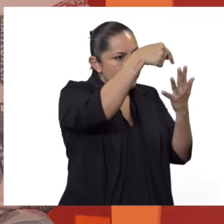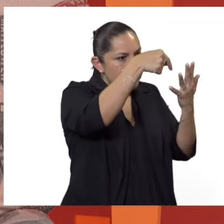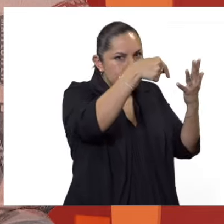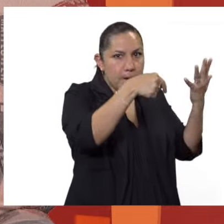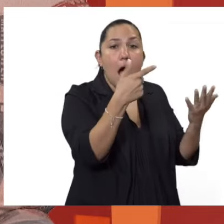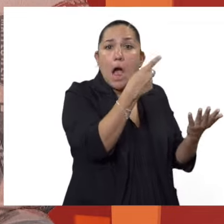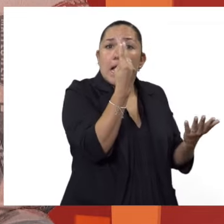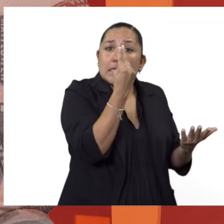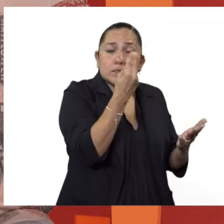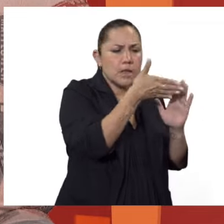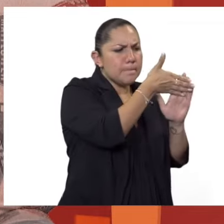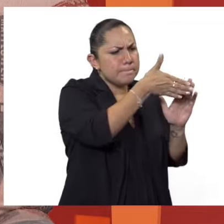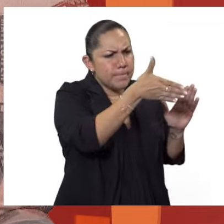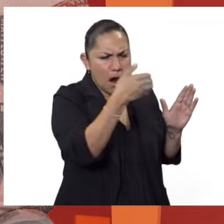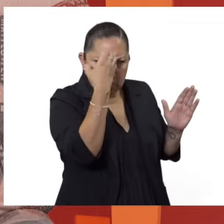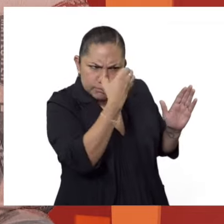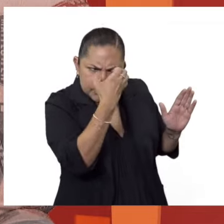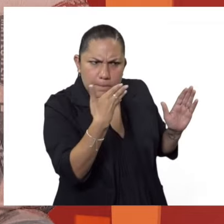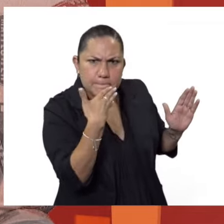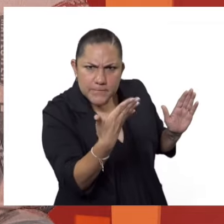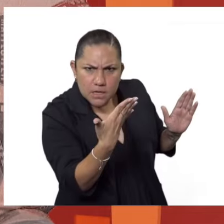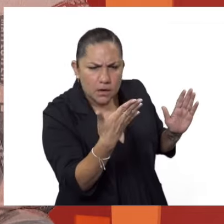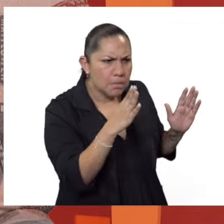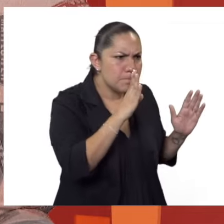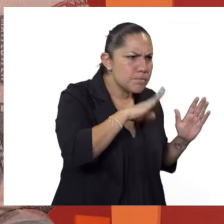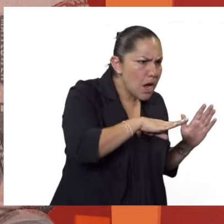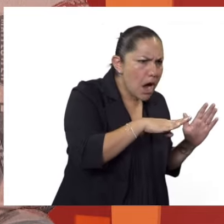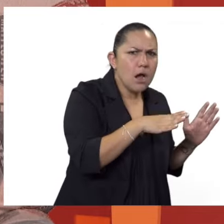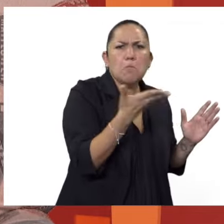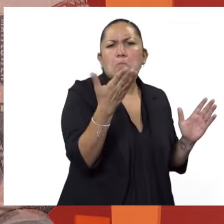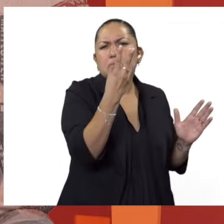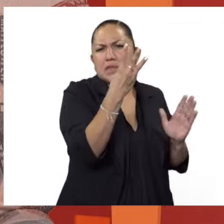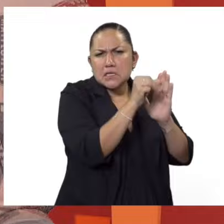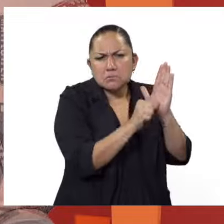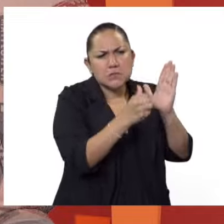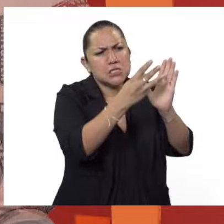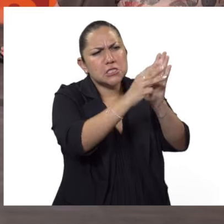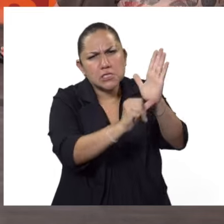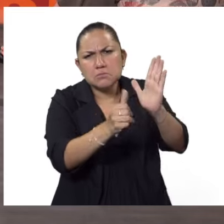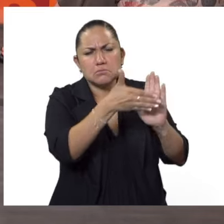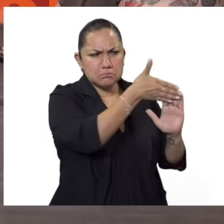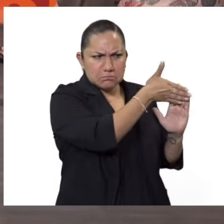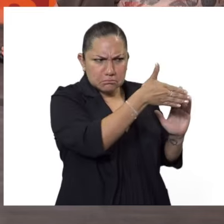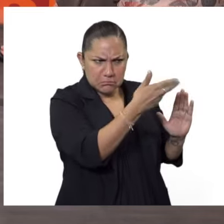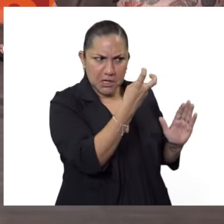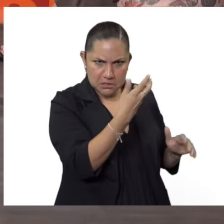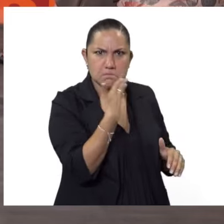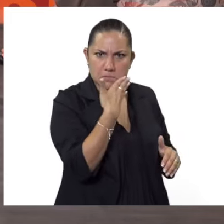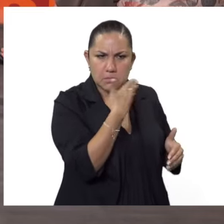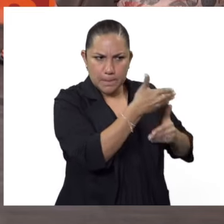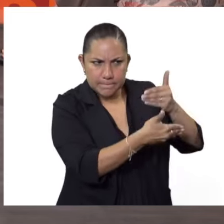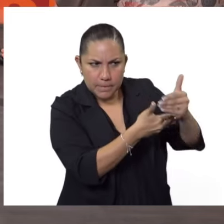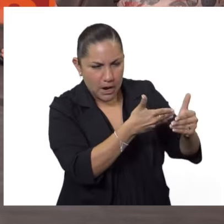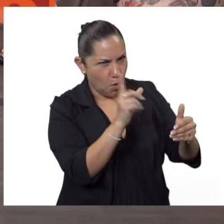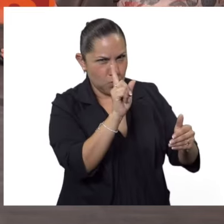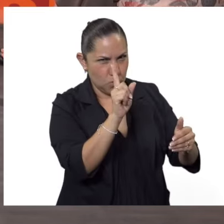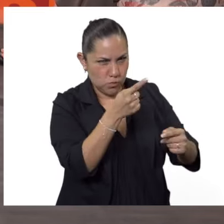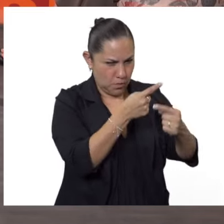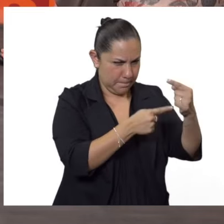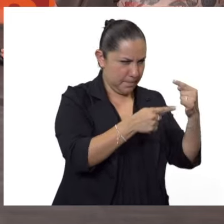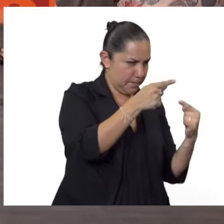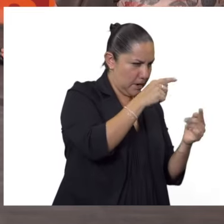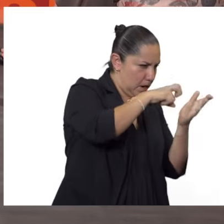trabajando y hacer evaluaciones quizás cada tres meses vamos bien no vamos bien tenemos que regresarnos tenemos que avanzar